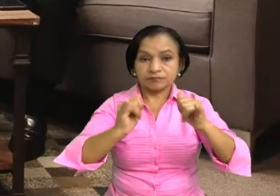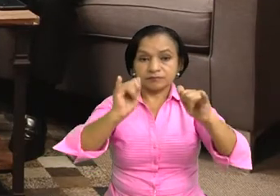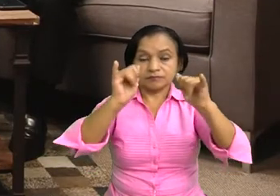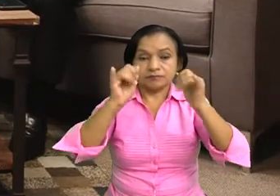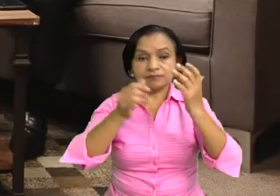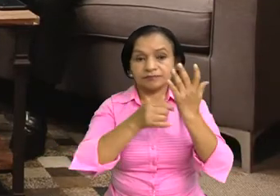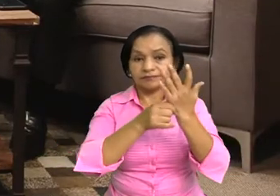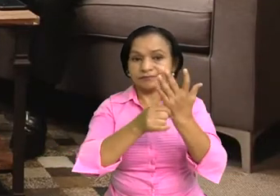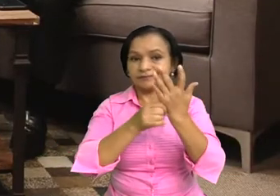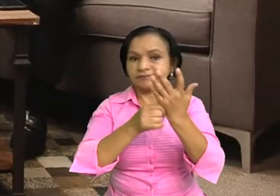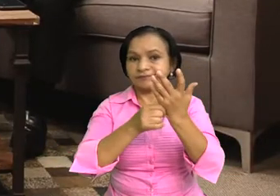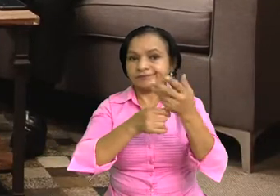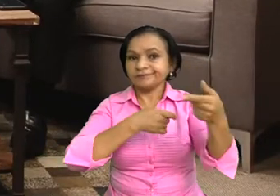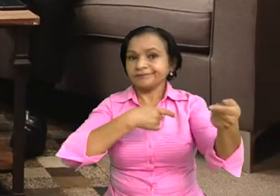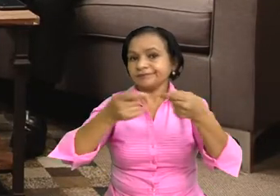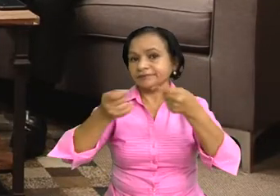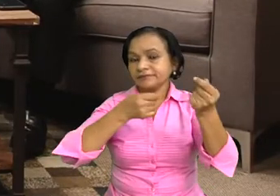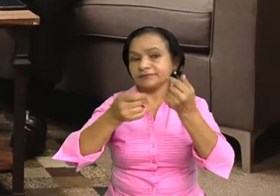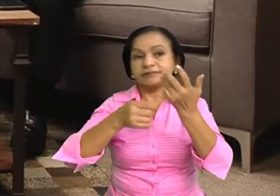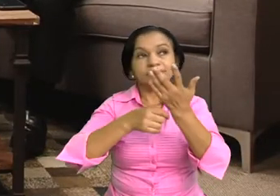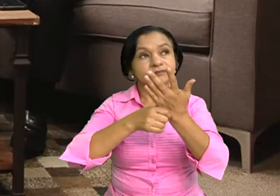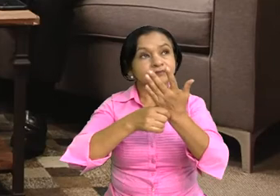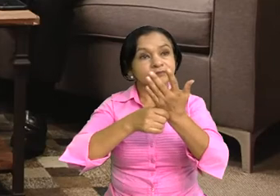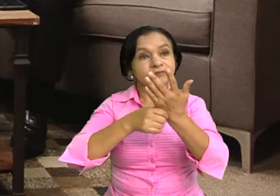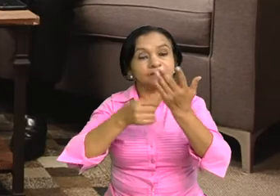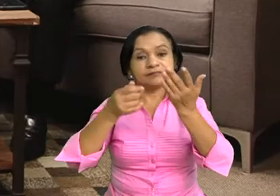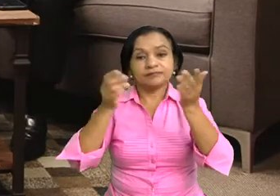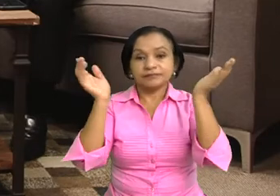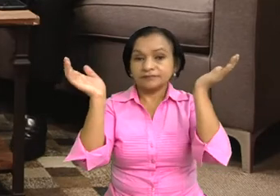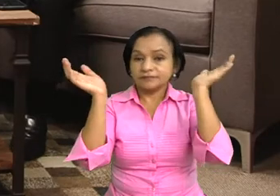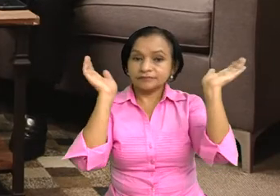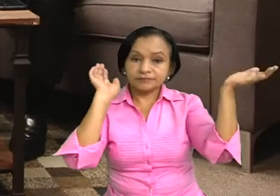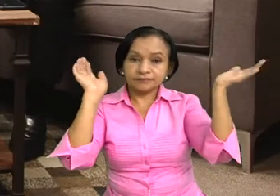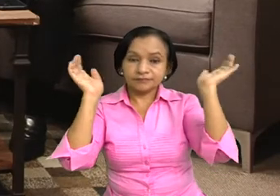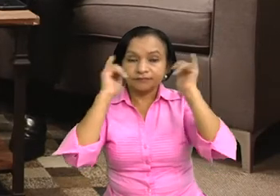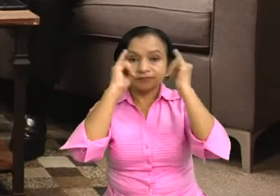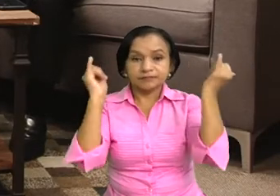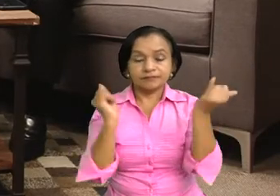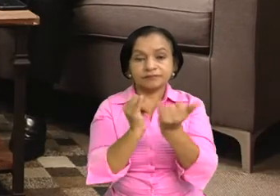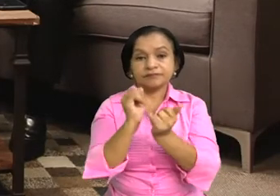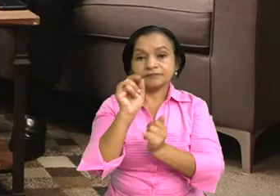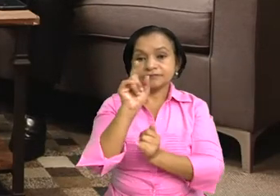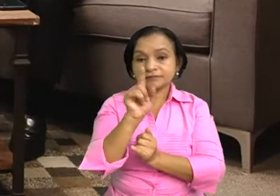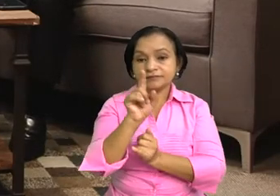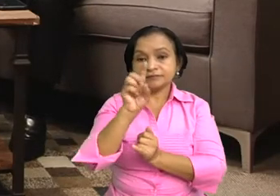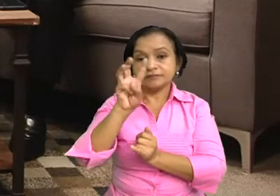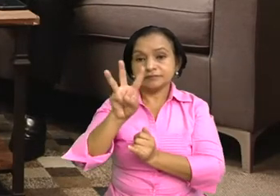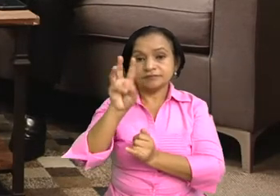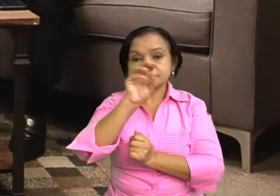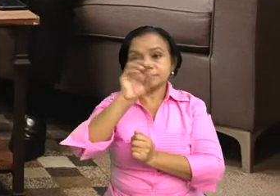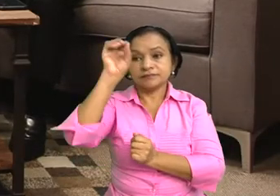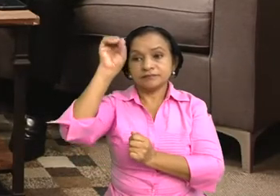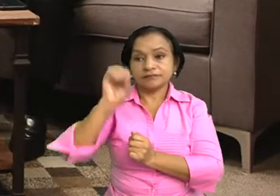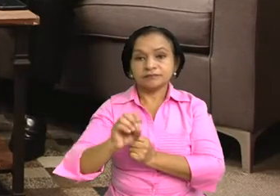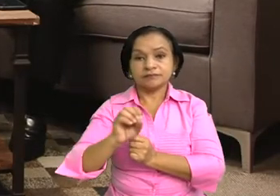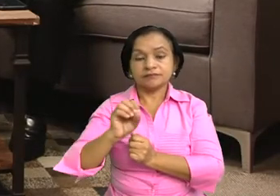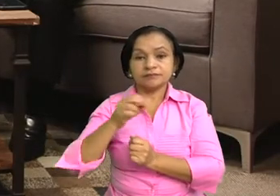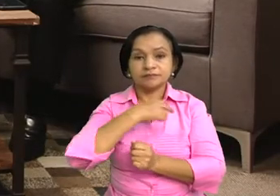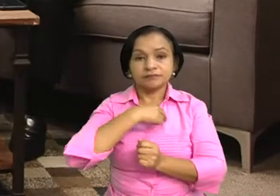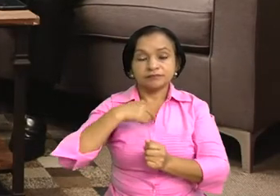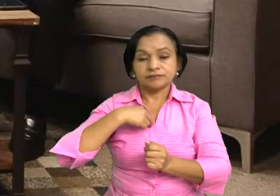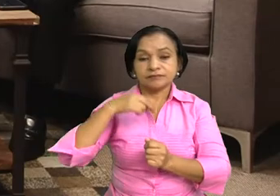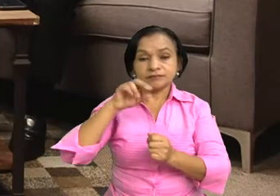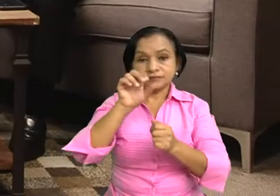de carne y la exportación de nuestros productos al mercado internacional ha crecido el 13% en este